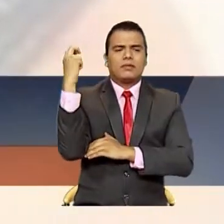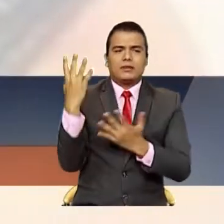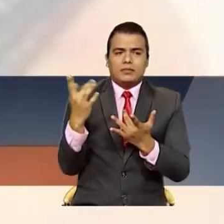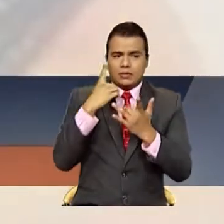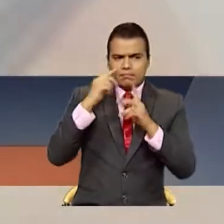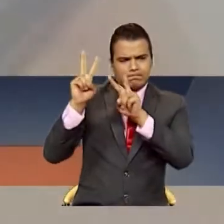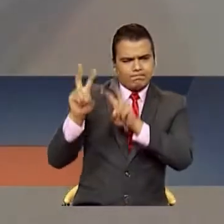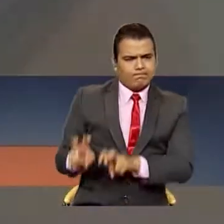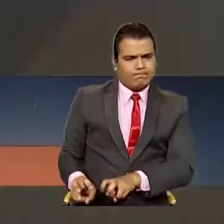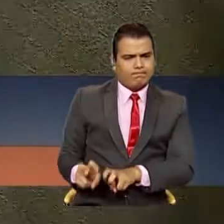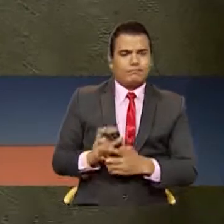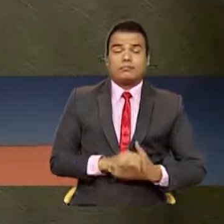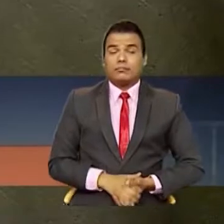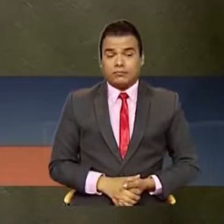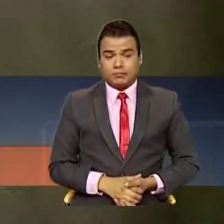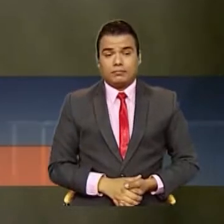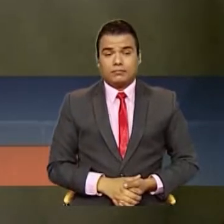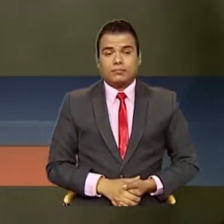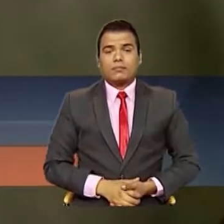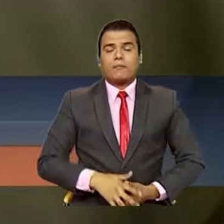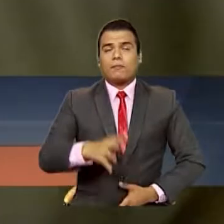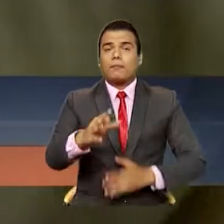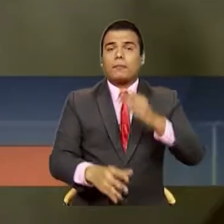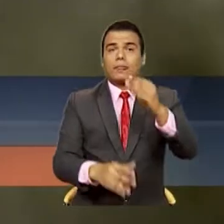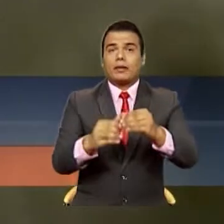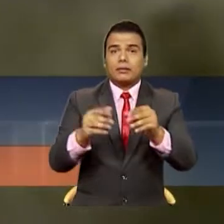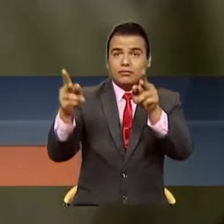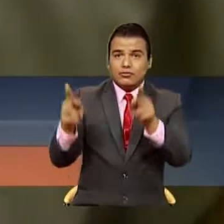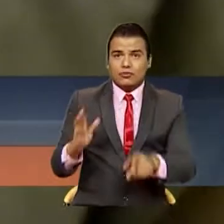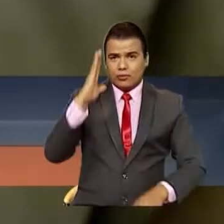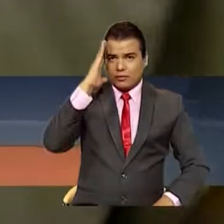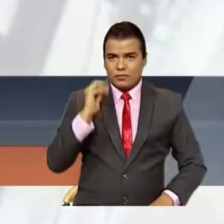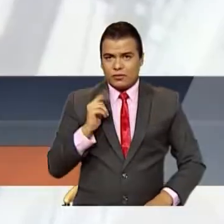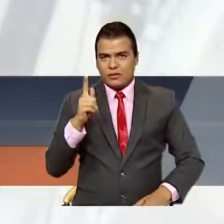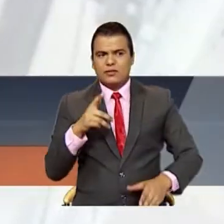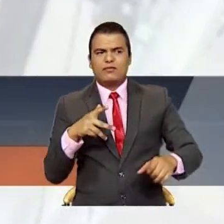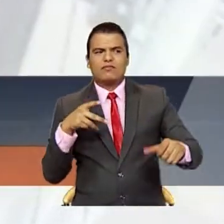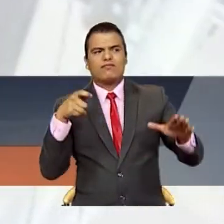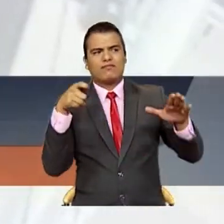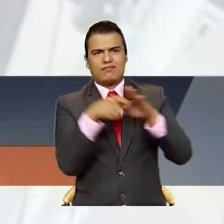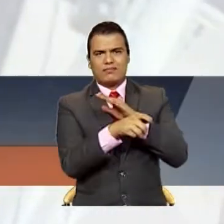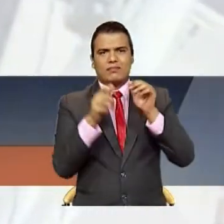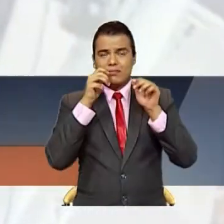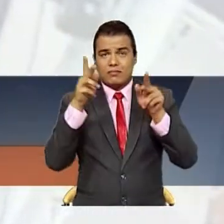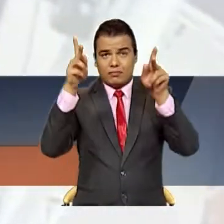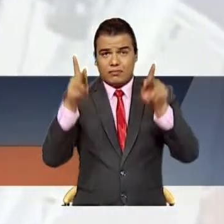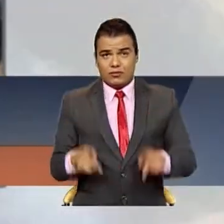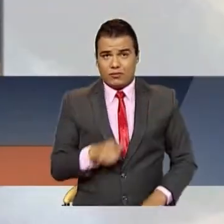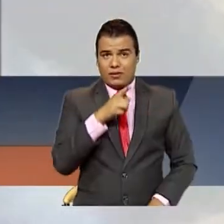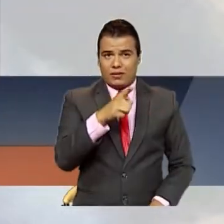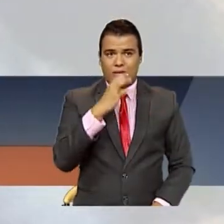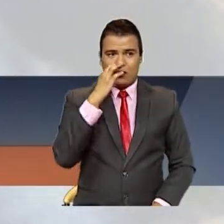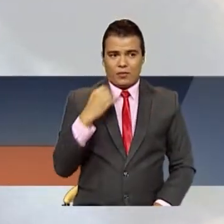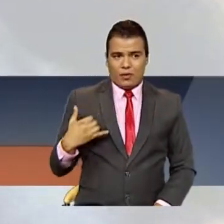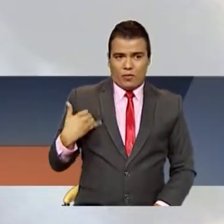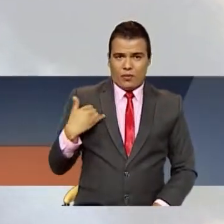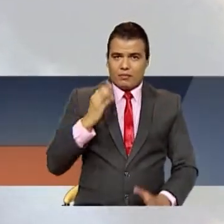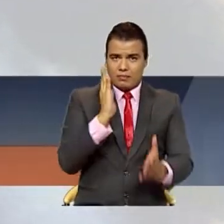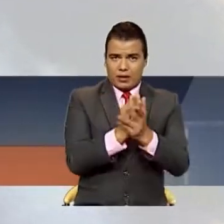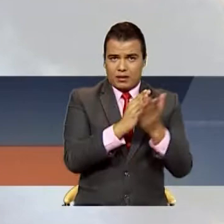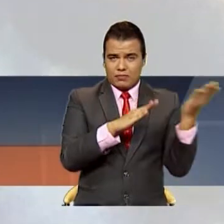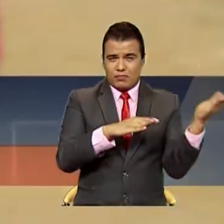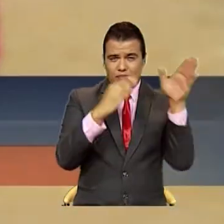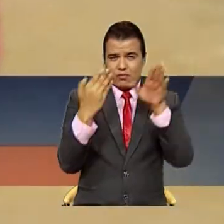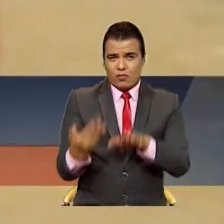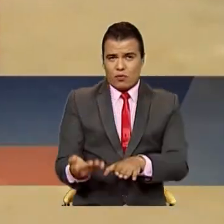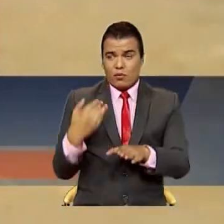se adelanta la investigación. De otra parte, el policía que disparó en contra de Wander Díaz, de 23 años y que le causó la muerte, no fue retirado del